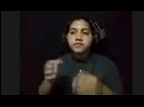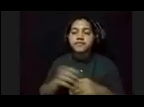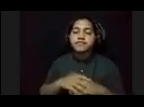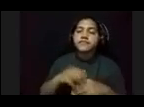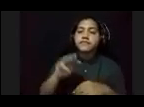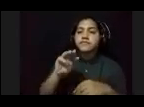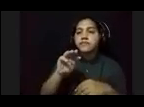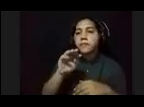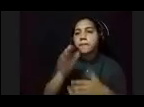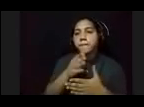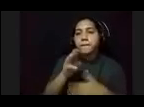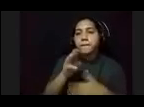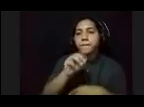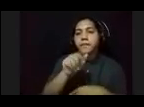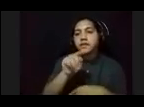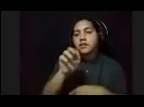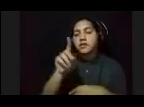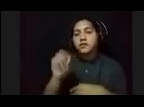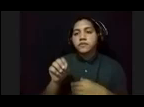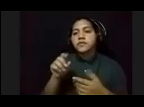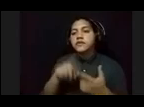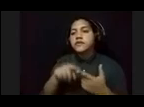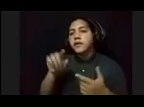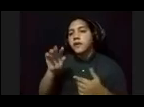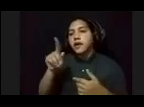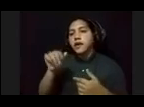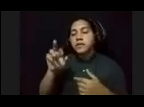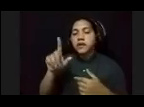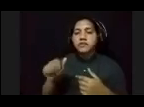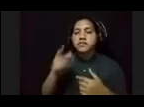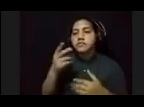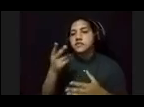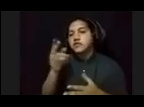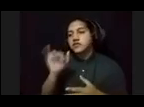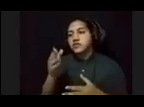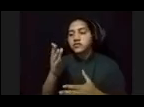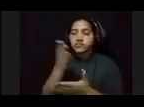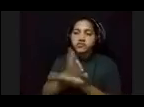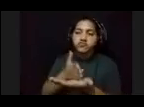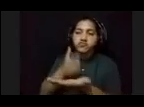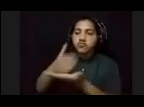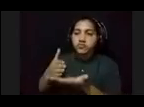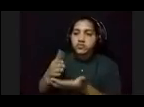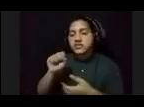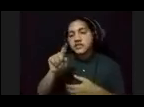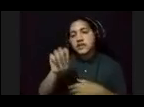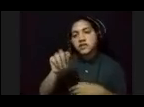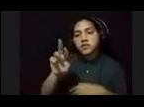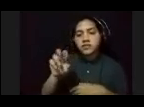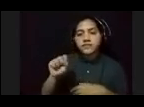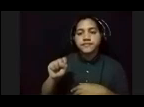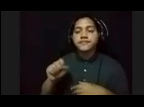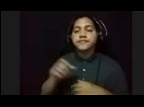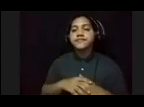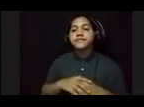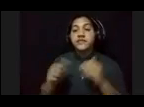Perla. Estos eran los únicos dos sectores que existían en La Perla para 1910. La mayoría de estas